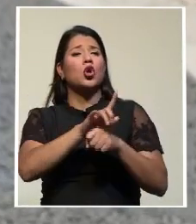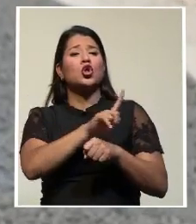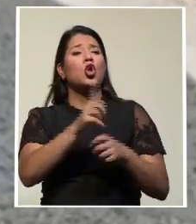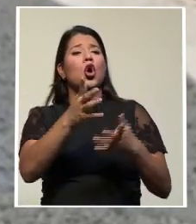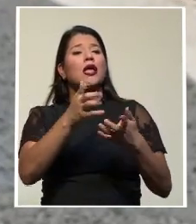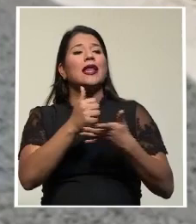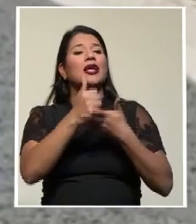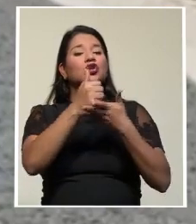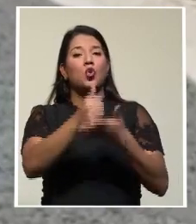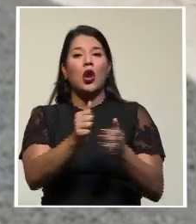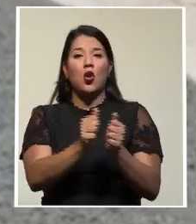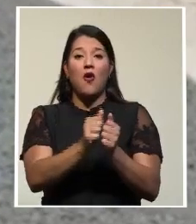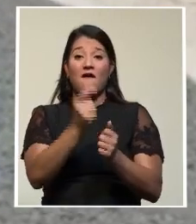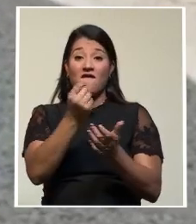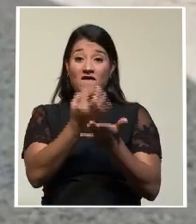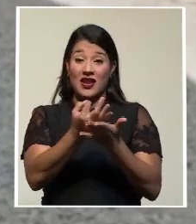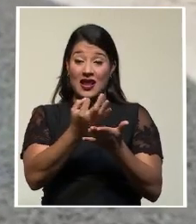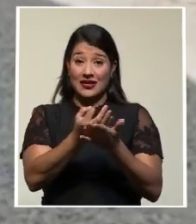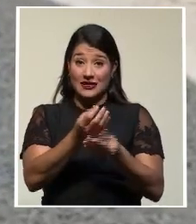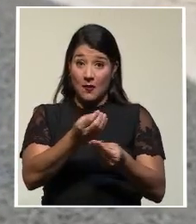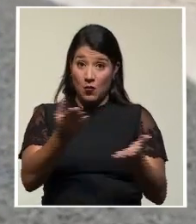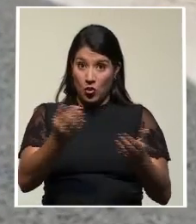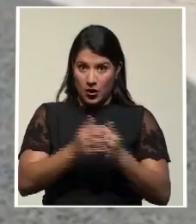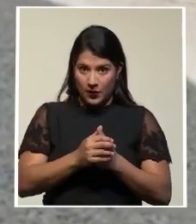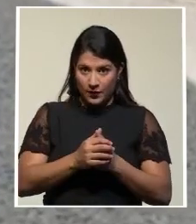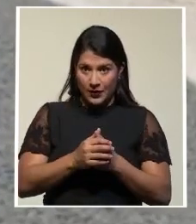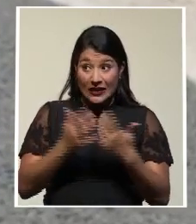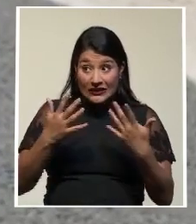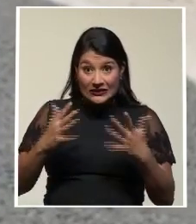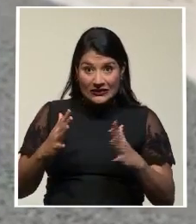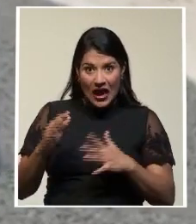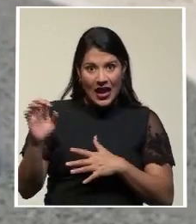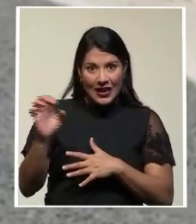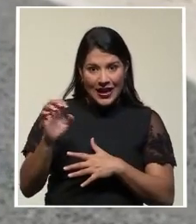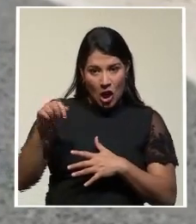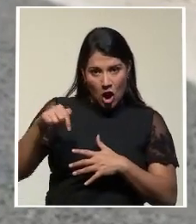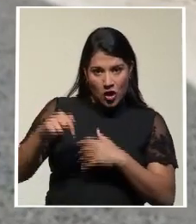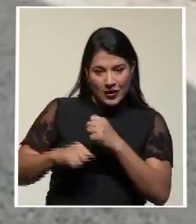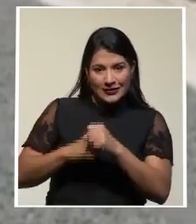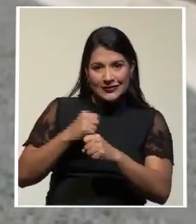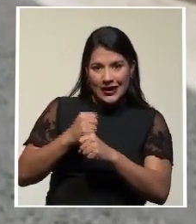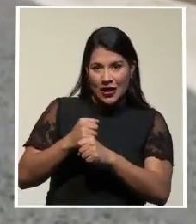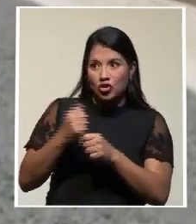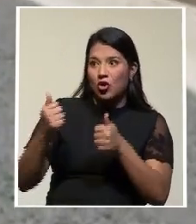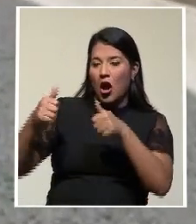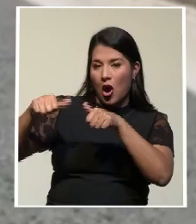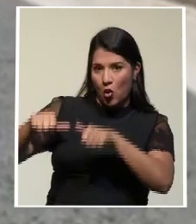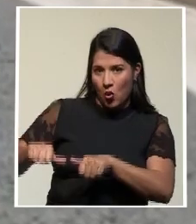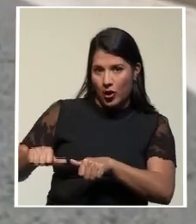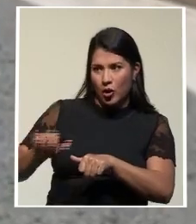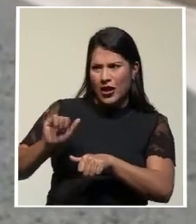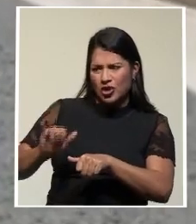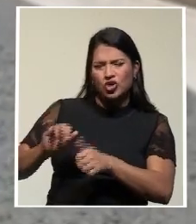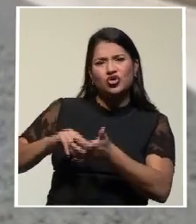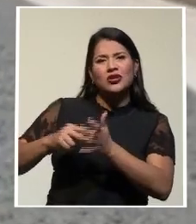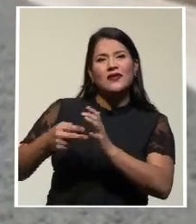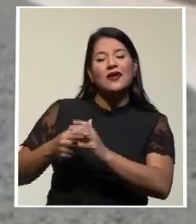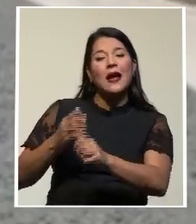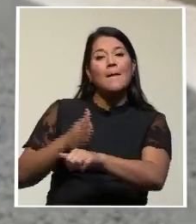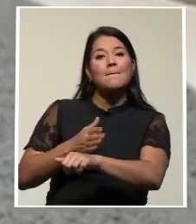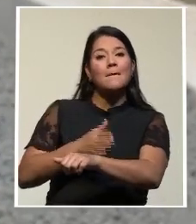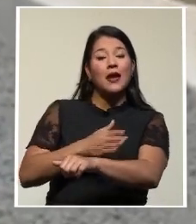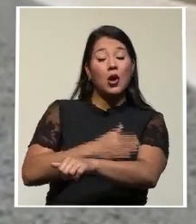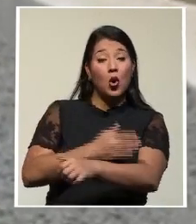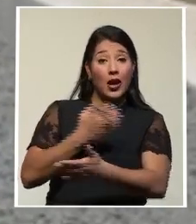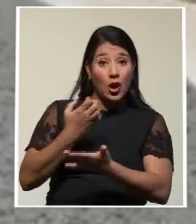acuerdo. Eso ha permitido la estabilidad económica del país, y estabilidad económica es estabilidad